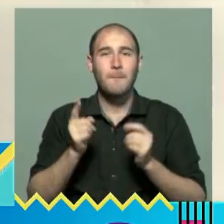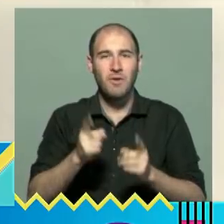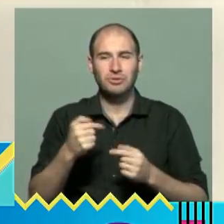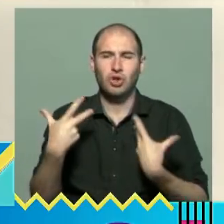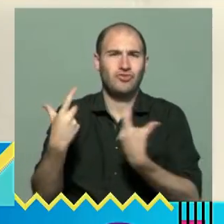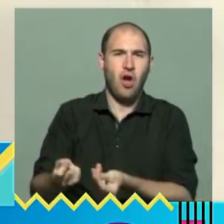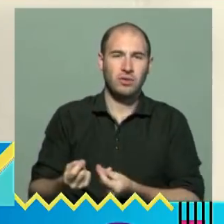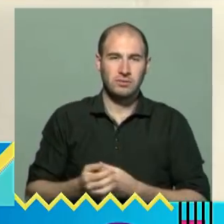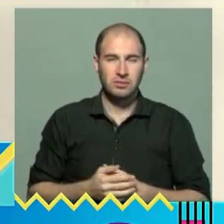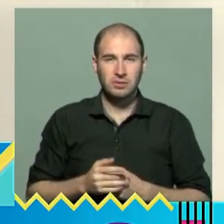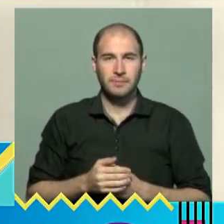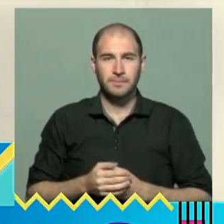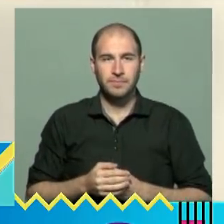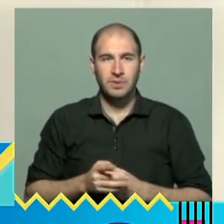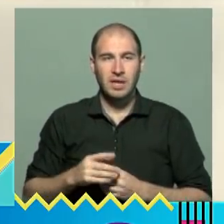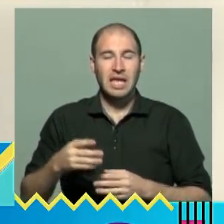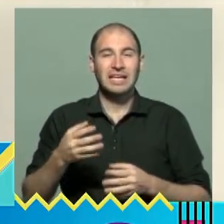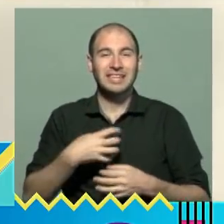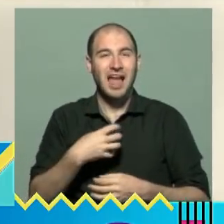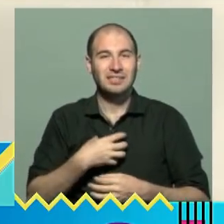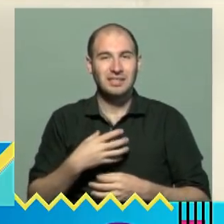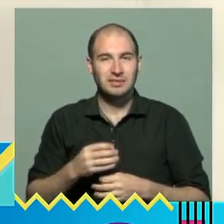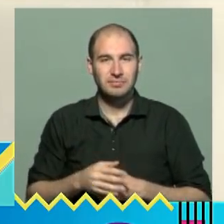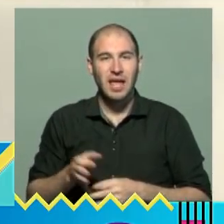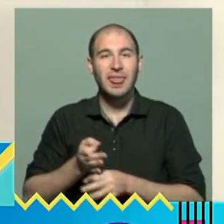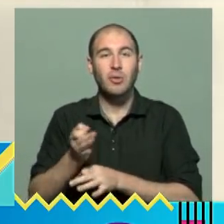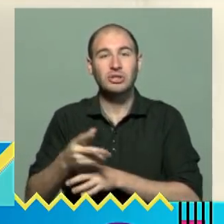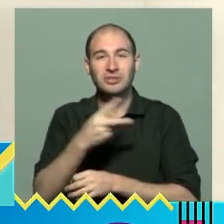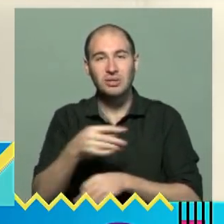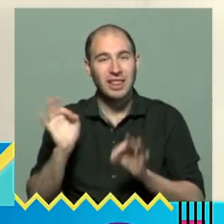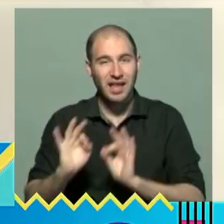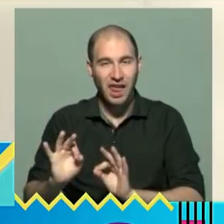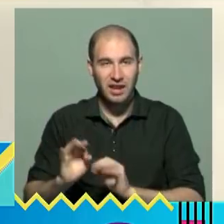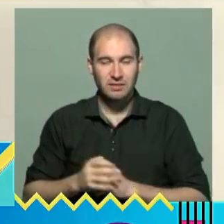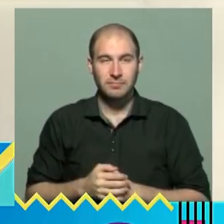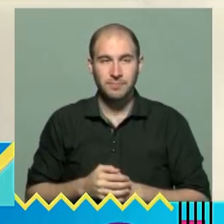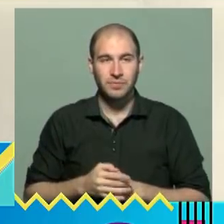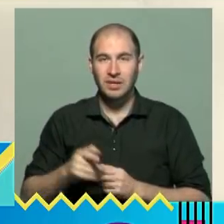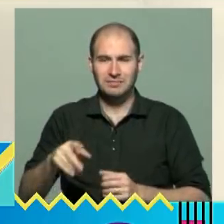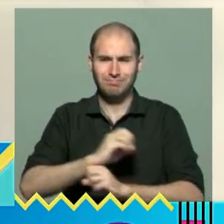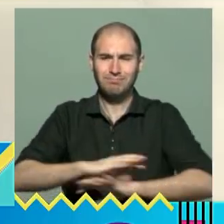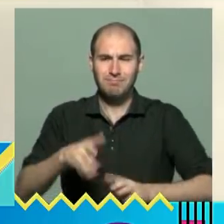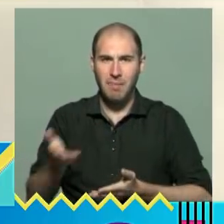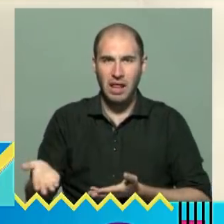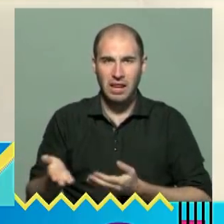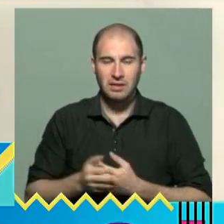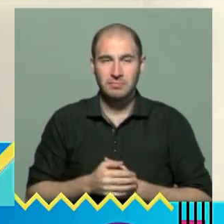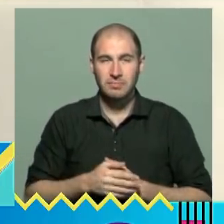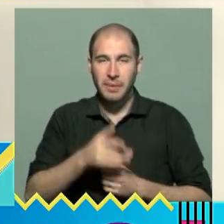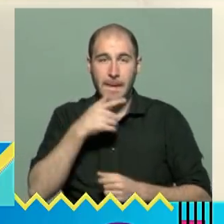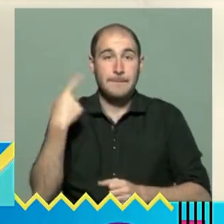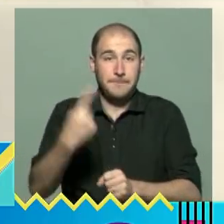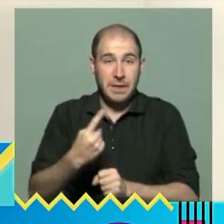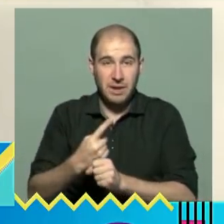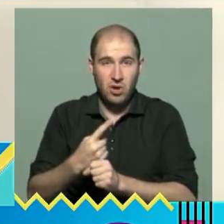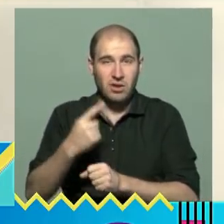se niegan a dar clases de educación sexual integral, digamos, no está bueno, y creo que primero hay que